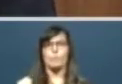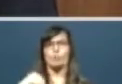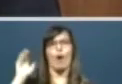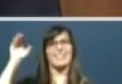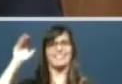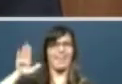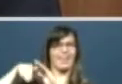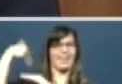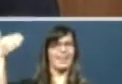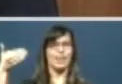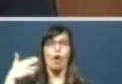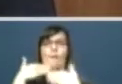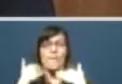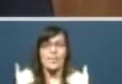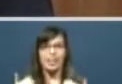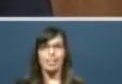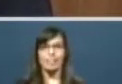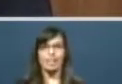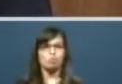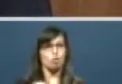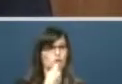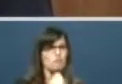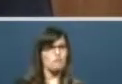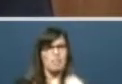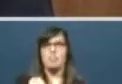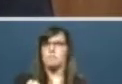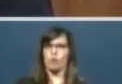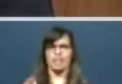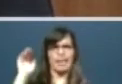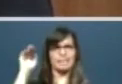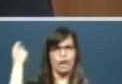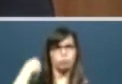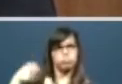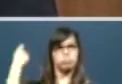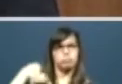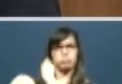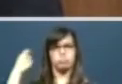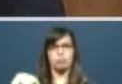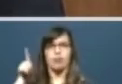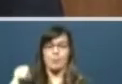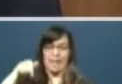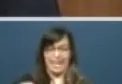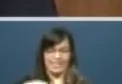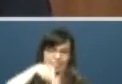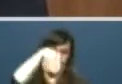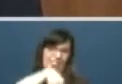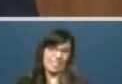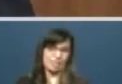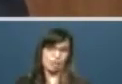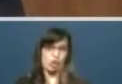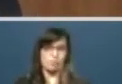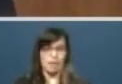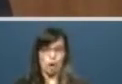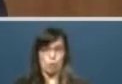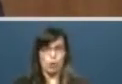gracias a la fortaleza de nuestras exportaciones junto a una cierta mejora de la demanda interna que reduce su